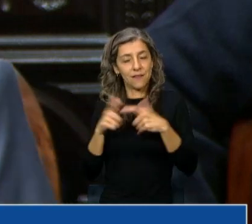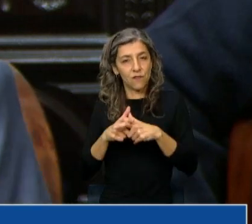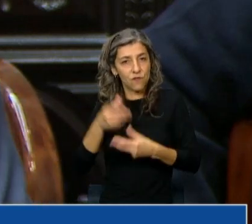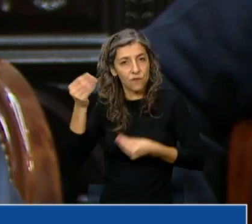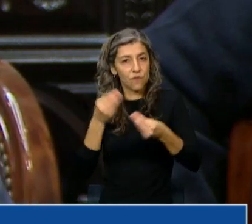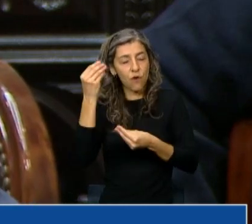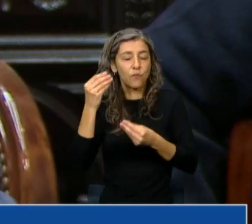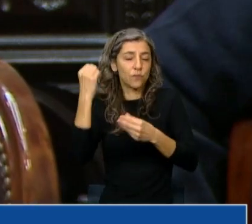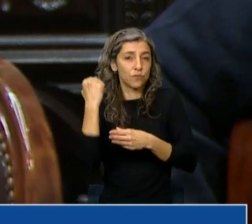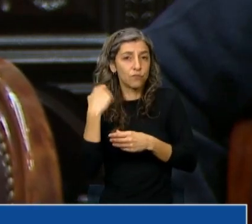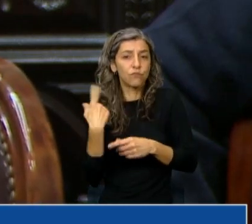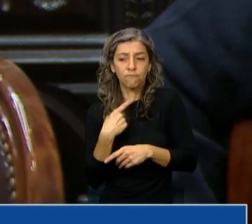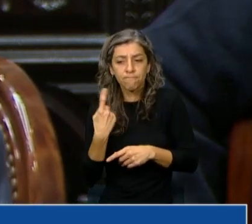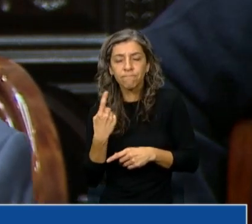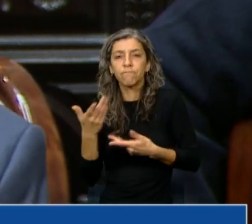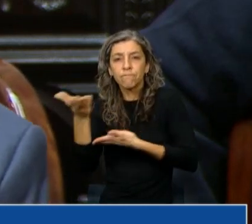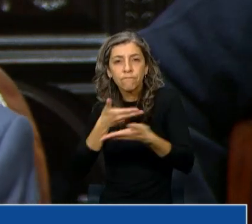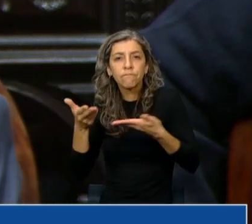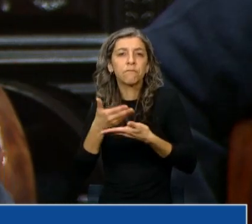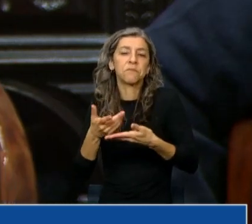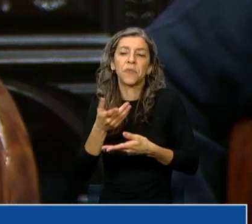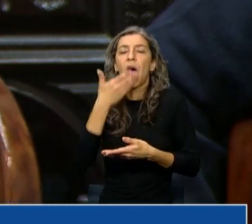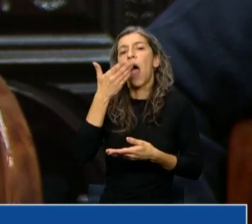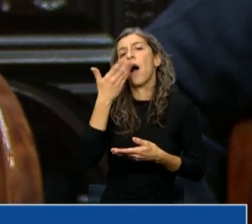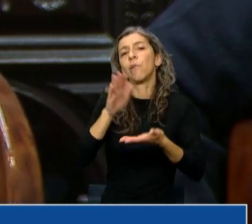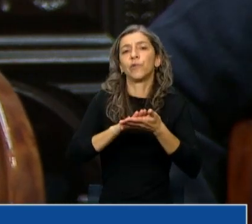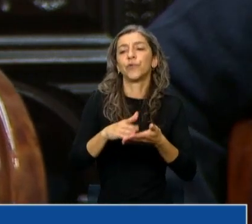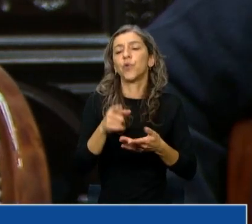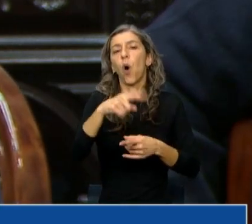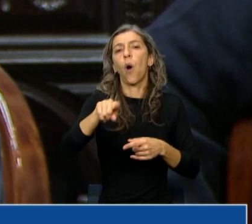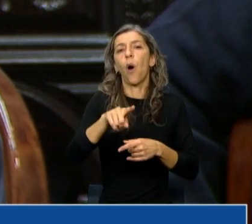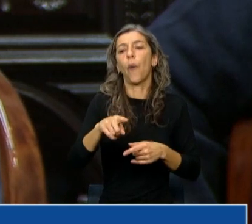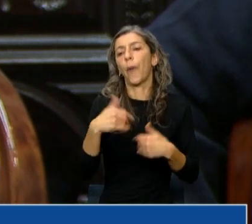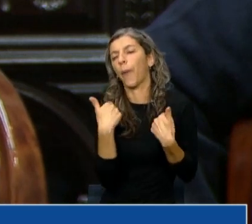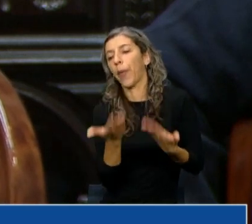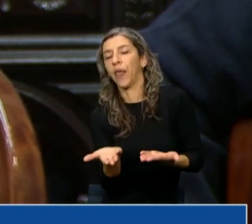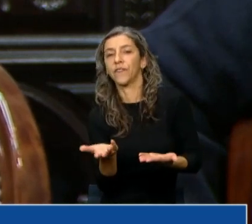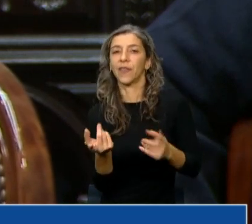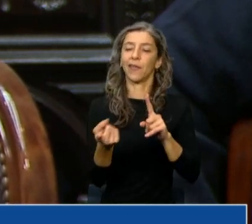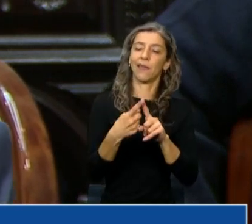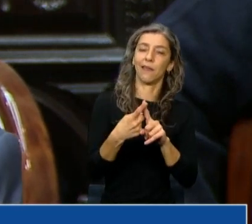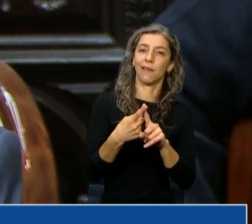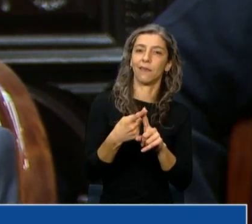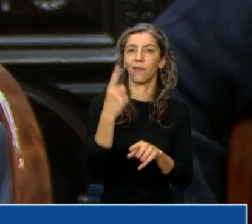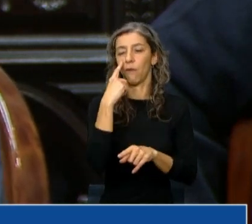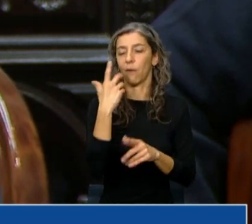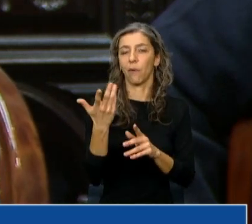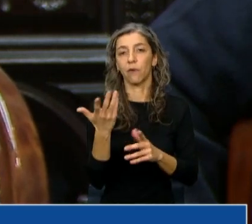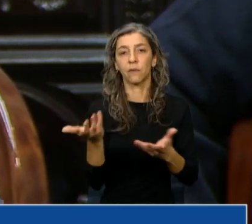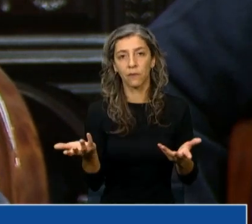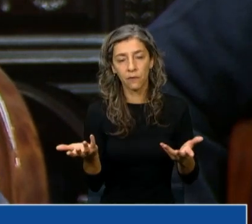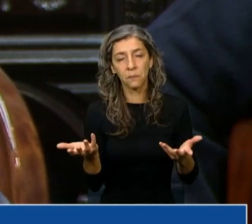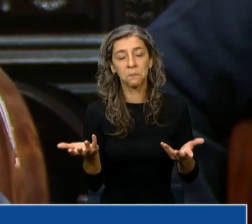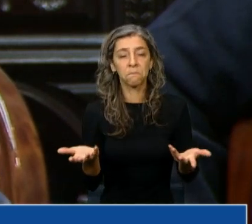Hacienda, en la misma terminología, esta de jerarcas sindicales, esto de los beneficios y demás, y